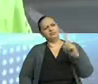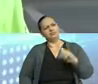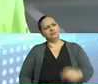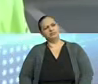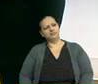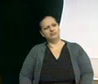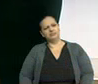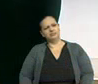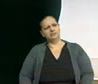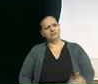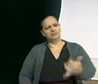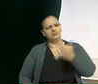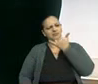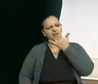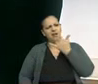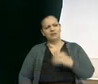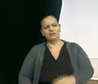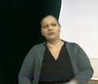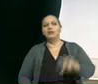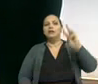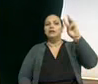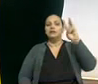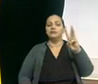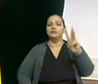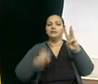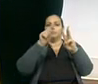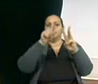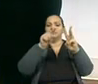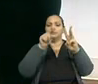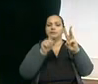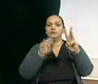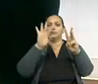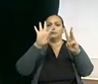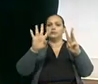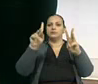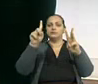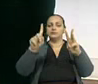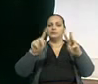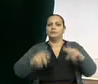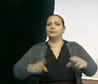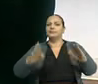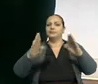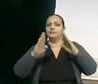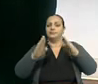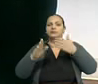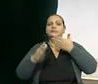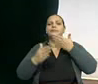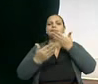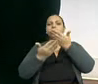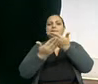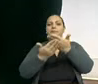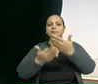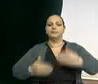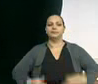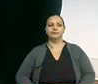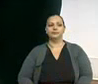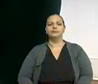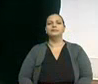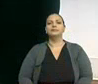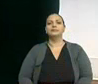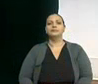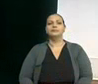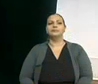6:41, 6:41. Continuamos informando y gracias por preferirnos. Ya. Tenemos pues...